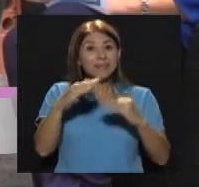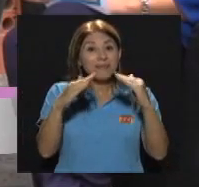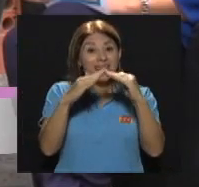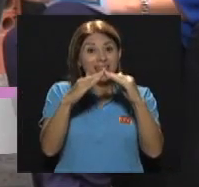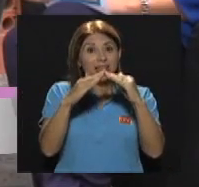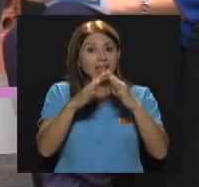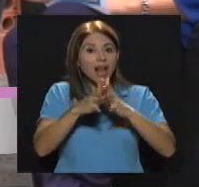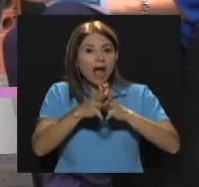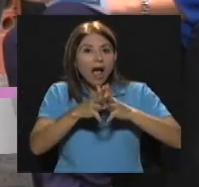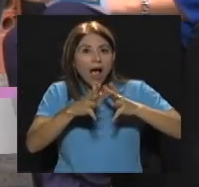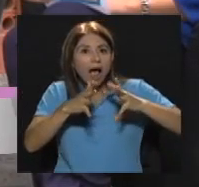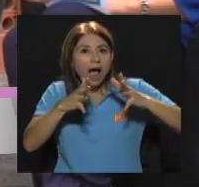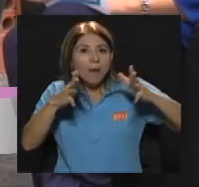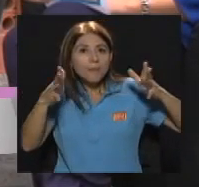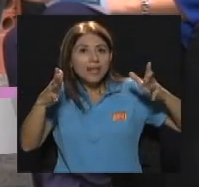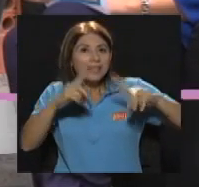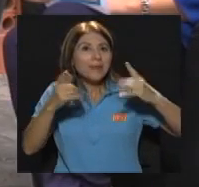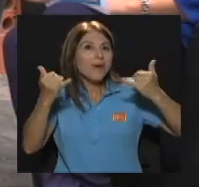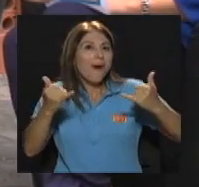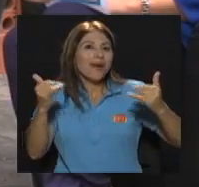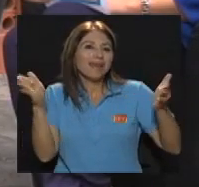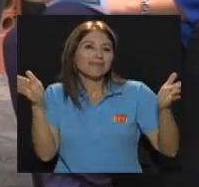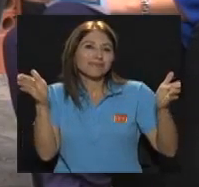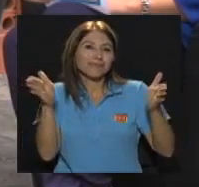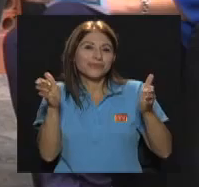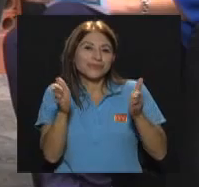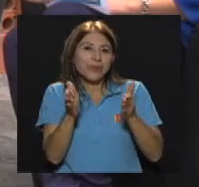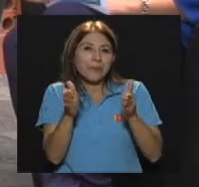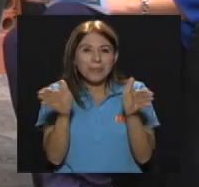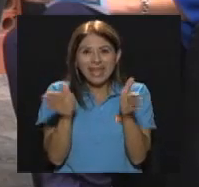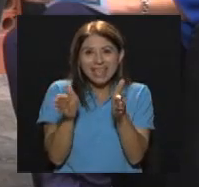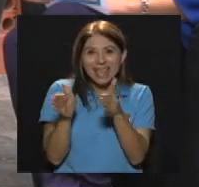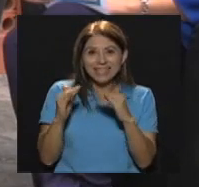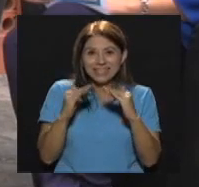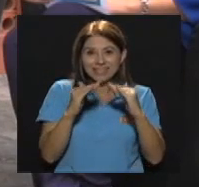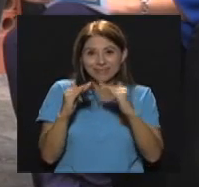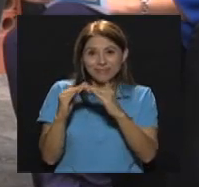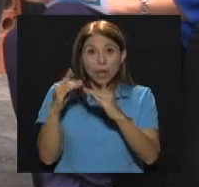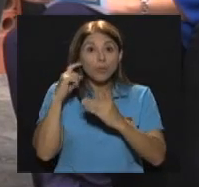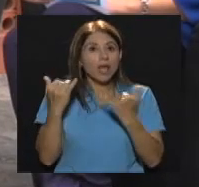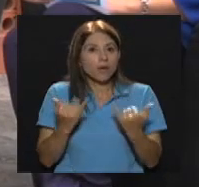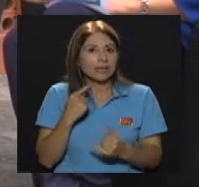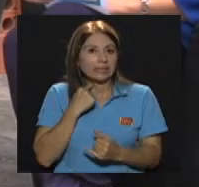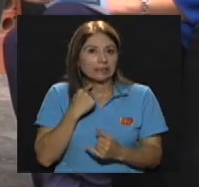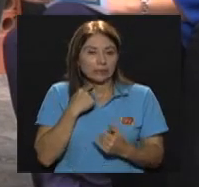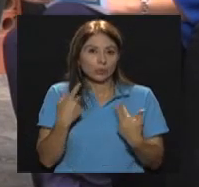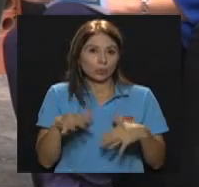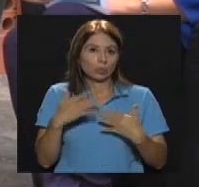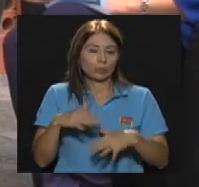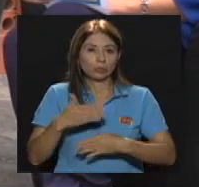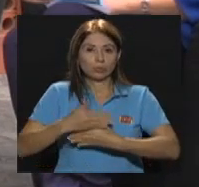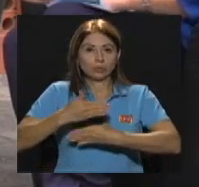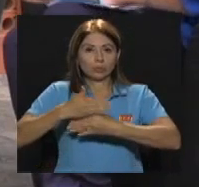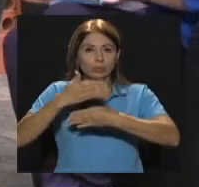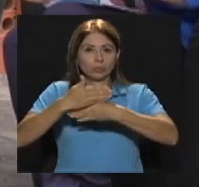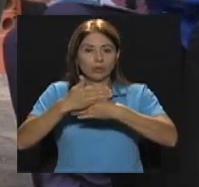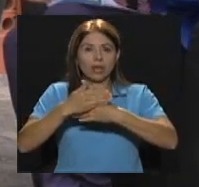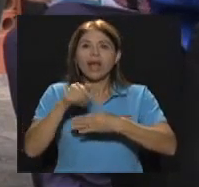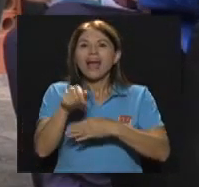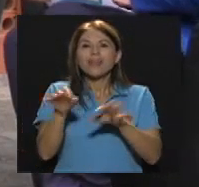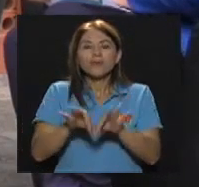las viviendas son pequeñas, precisamente por el costo que ha aumentado tantísimo por metro cuadrado de construcción. Entonces, ahí lo importante